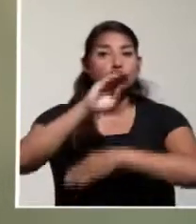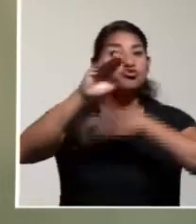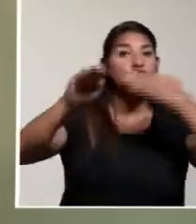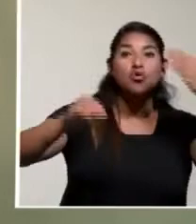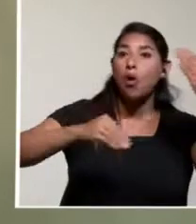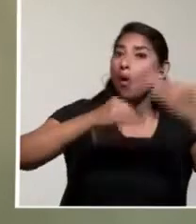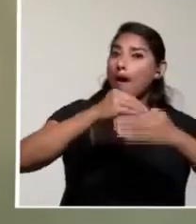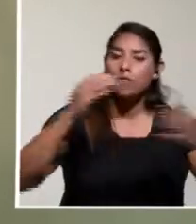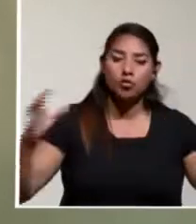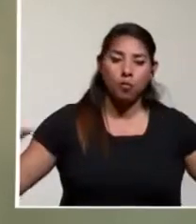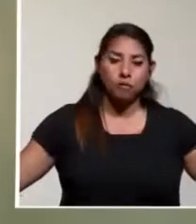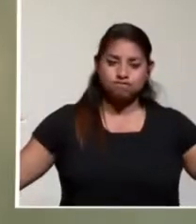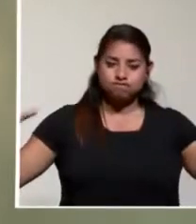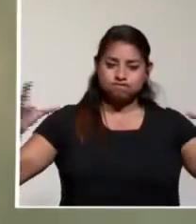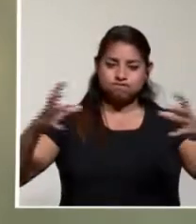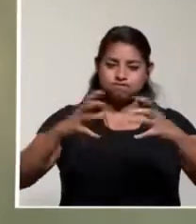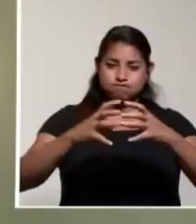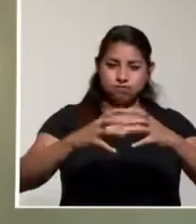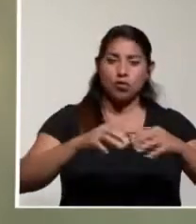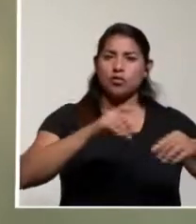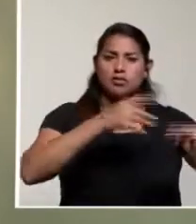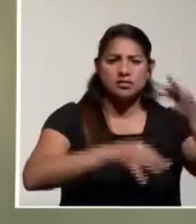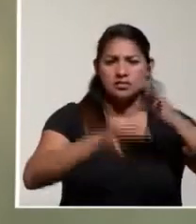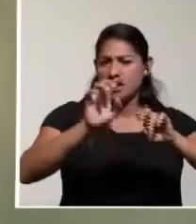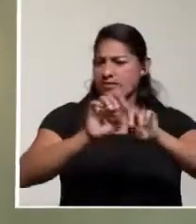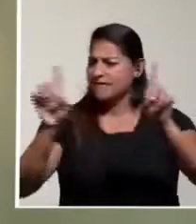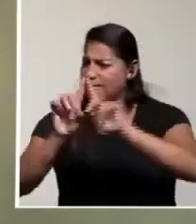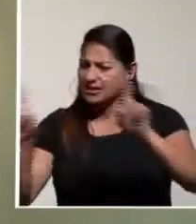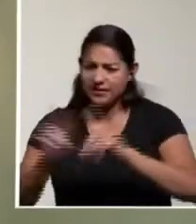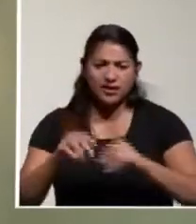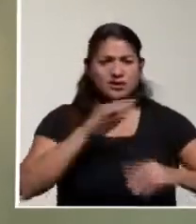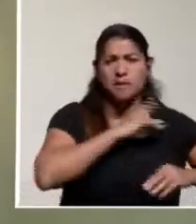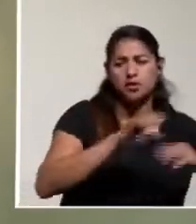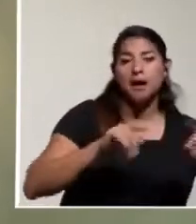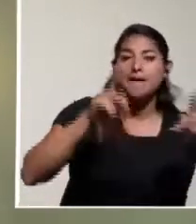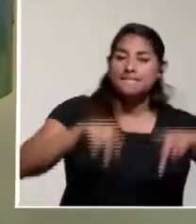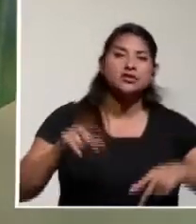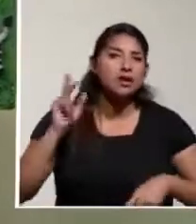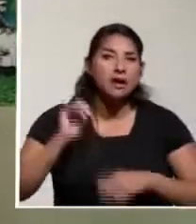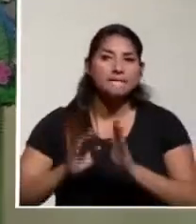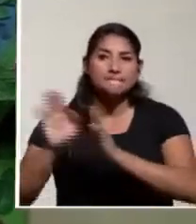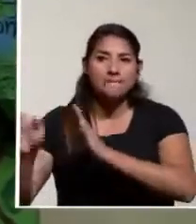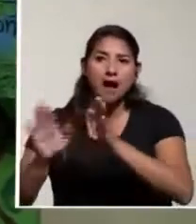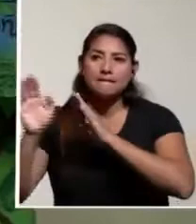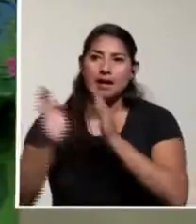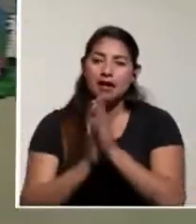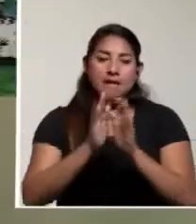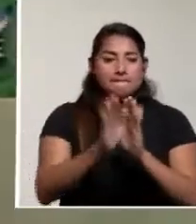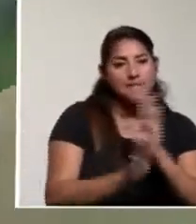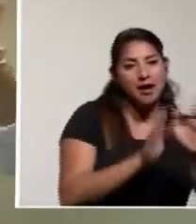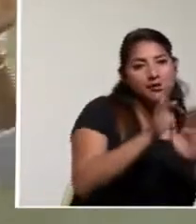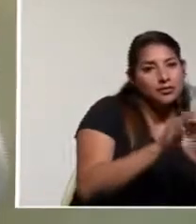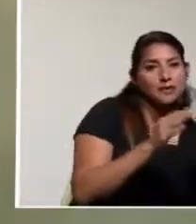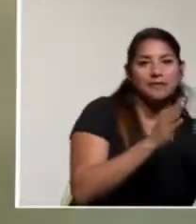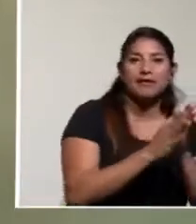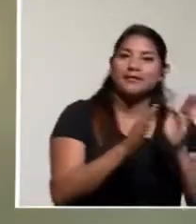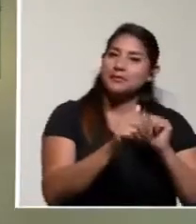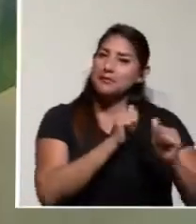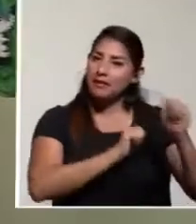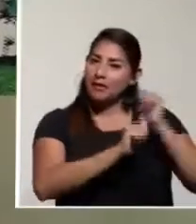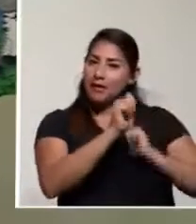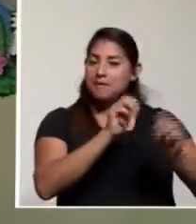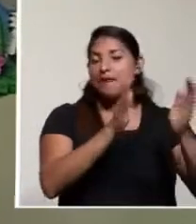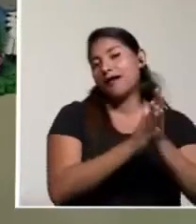las combina. Pone música de un tipo, pone música de otro y las personas van para un lado y para el otro, para un